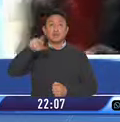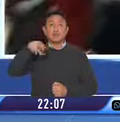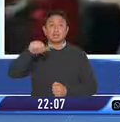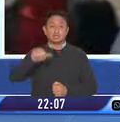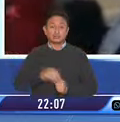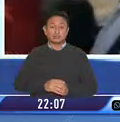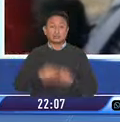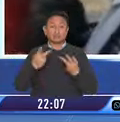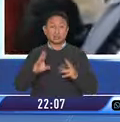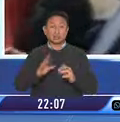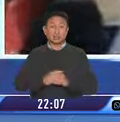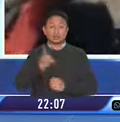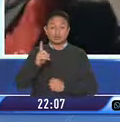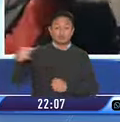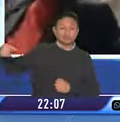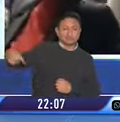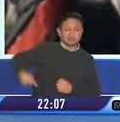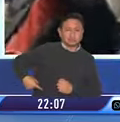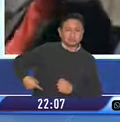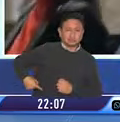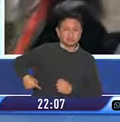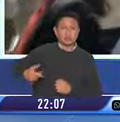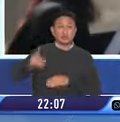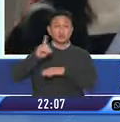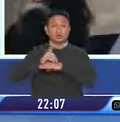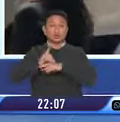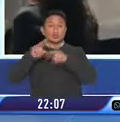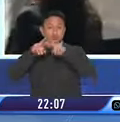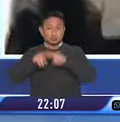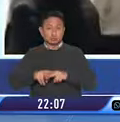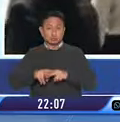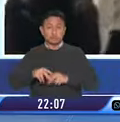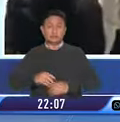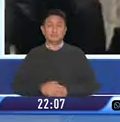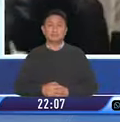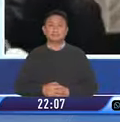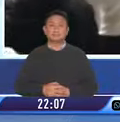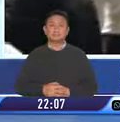con heridas y está siendo revisada por los médicos, María Fernanda.